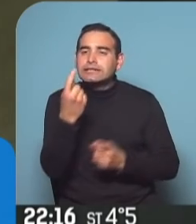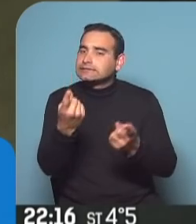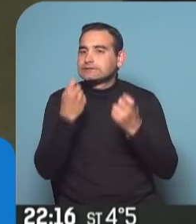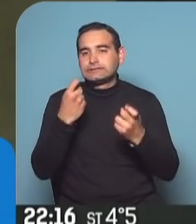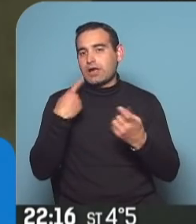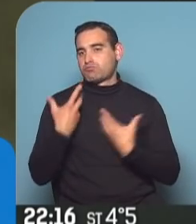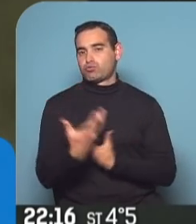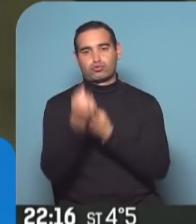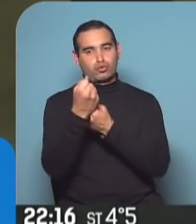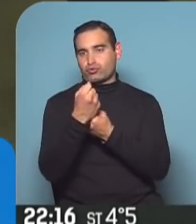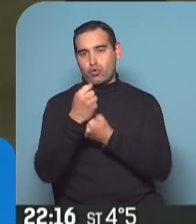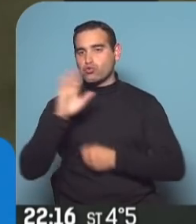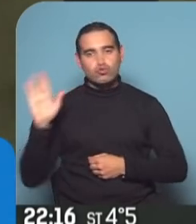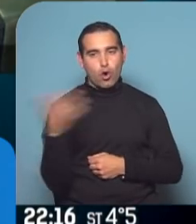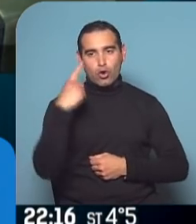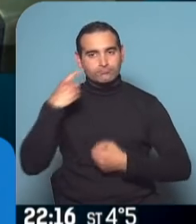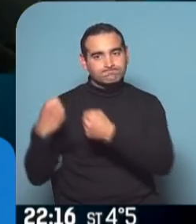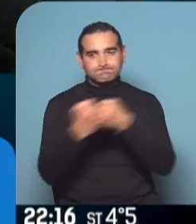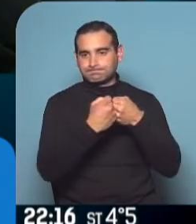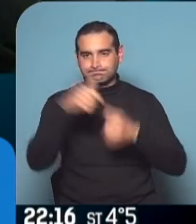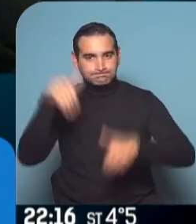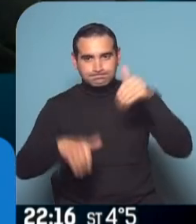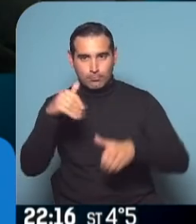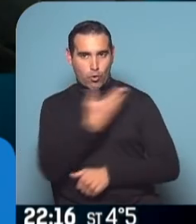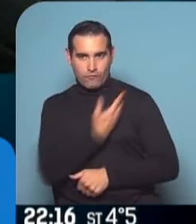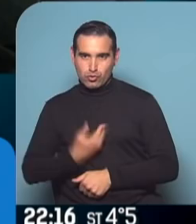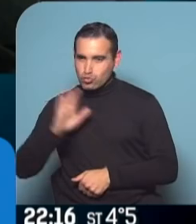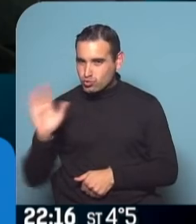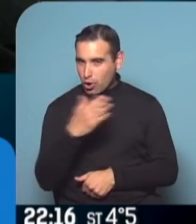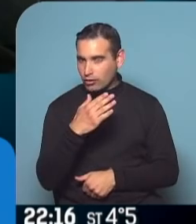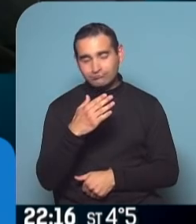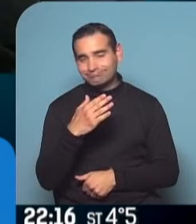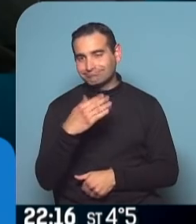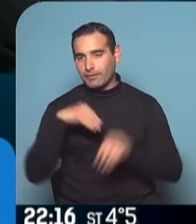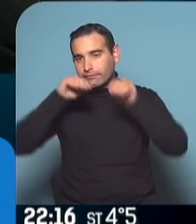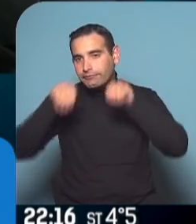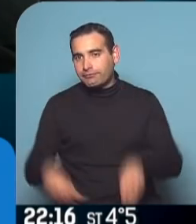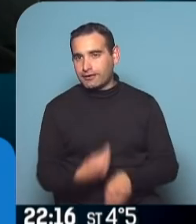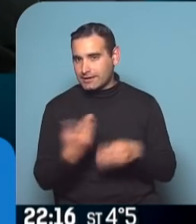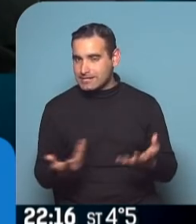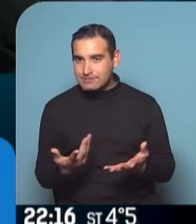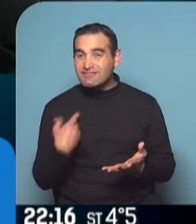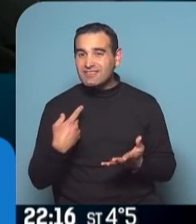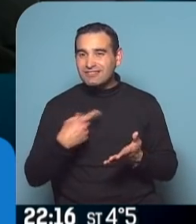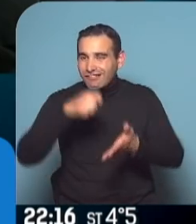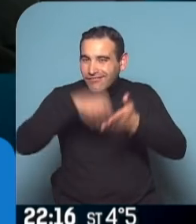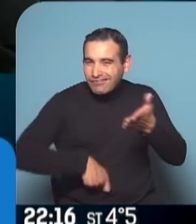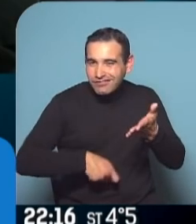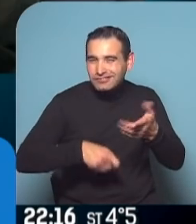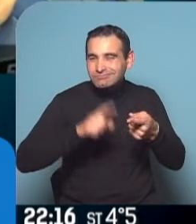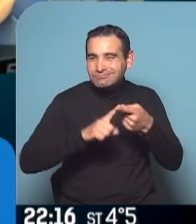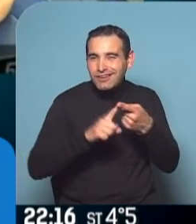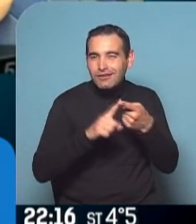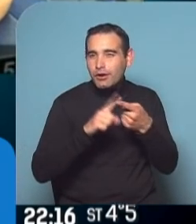con el apoyo unánime, con el voto unánime de todos los gobiernos, fracasaron, y en ese sentido el proyecto de tratado, pese a